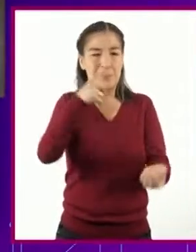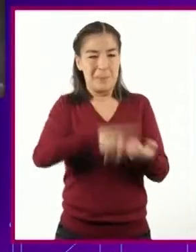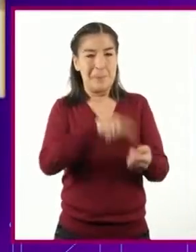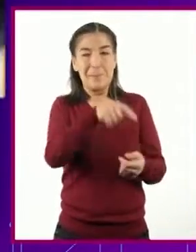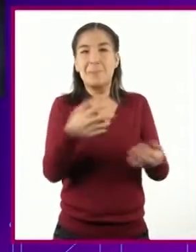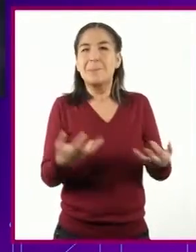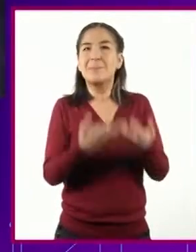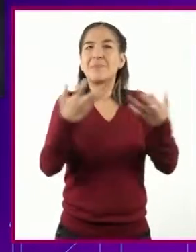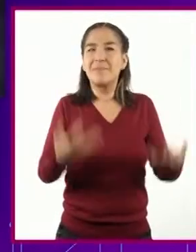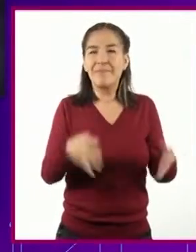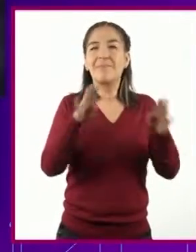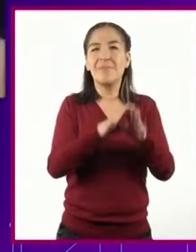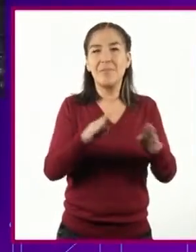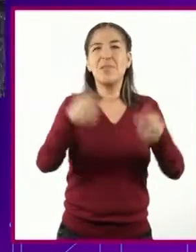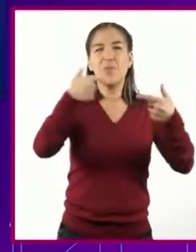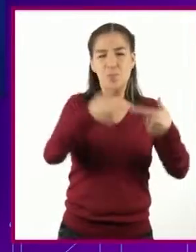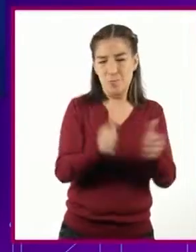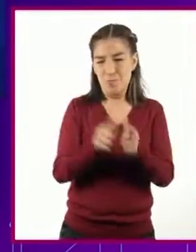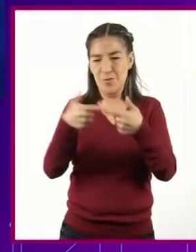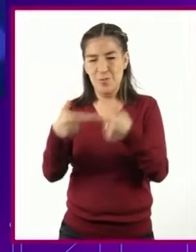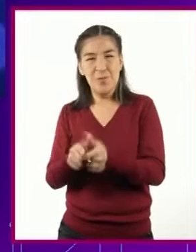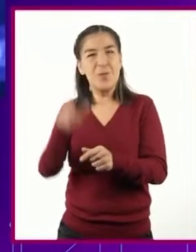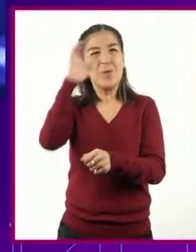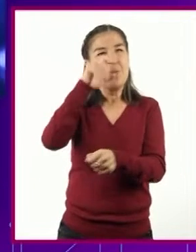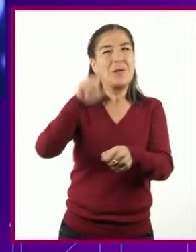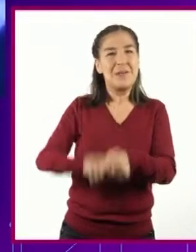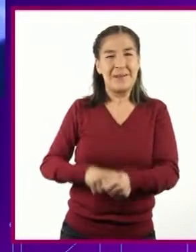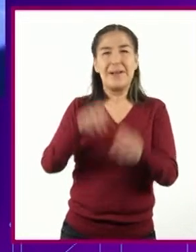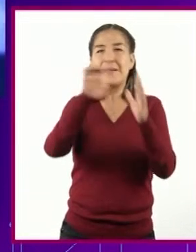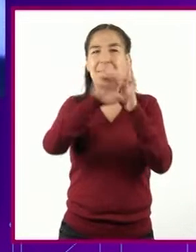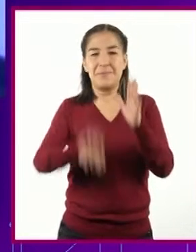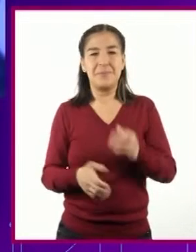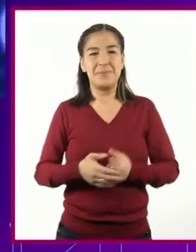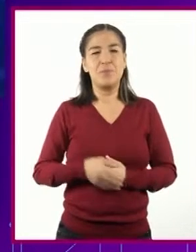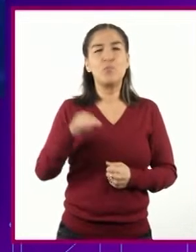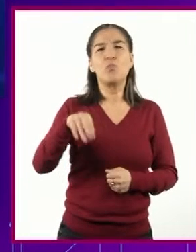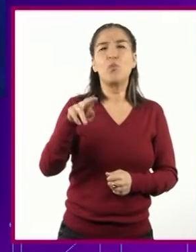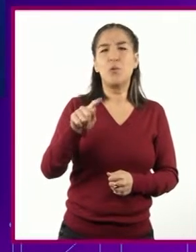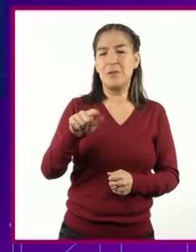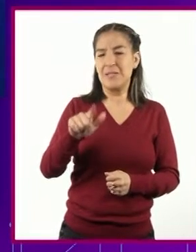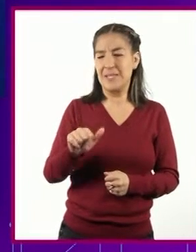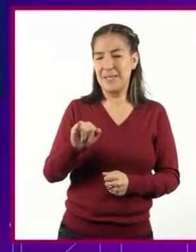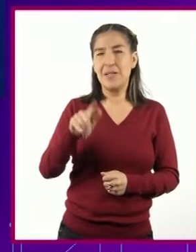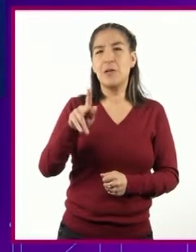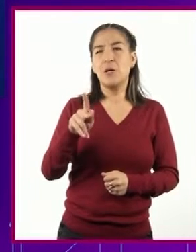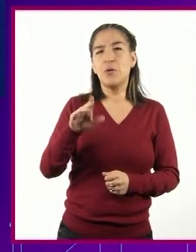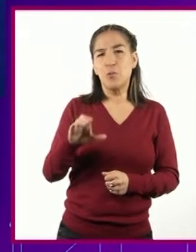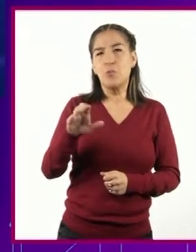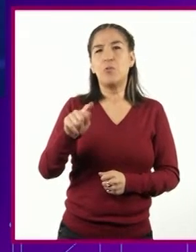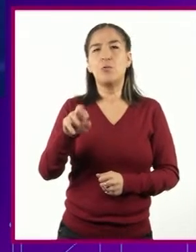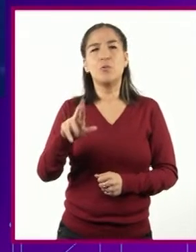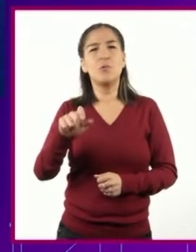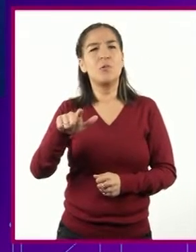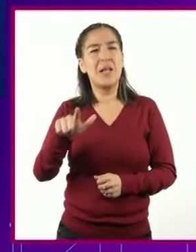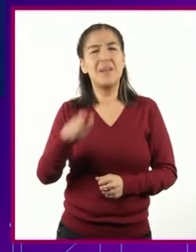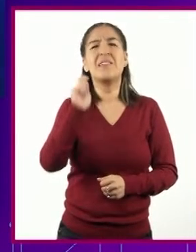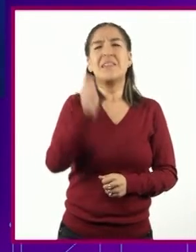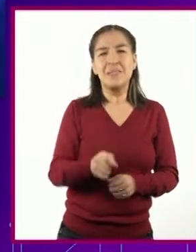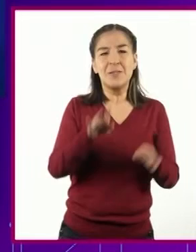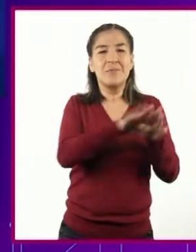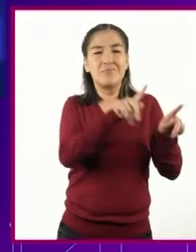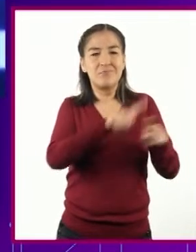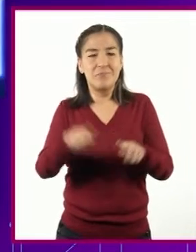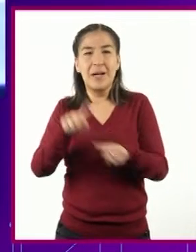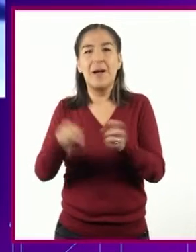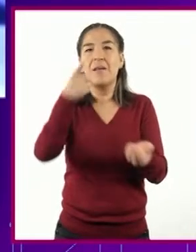territorios habitan diferentes grupos culturales. Por ejemplo, la multiculturalidad en Europa Occidental se debe, en parte, a la entrada